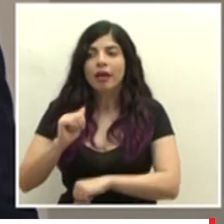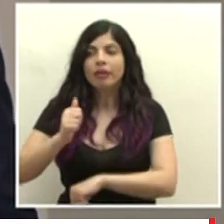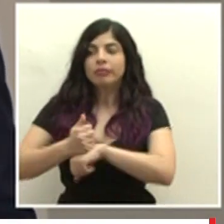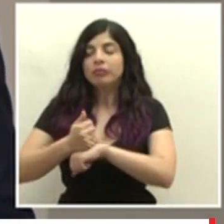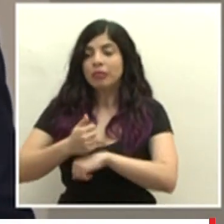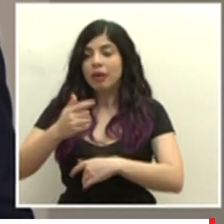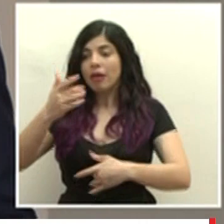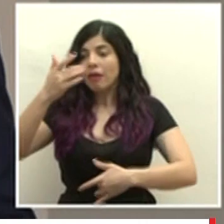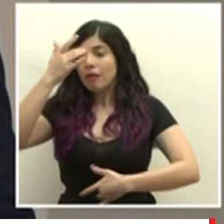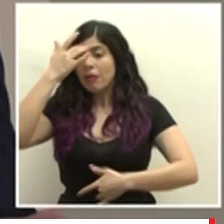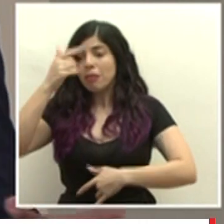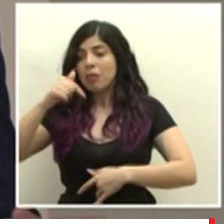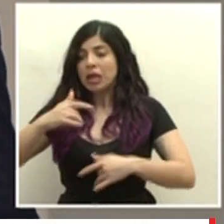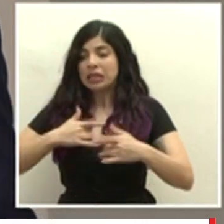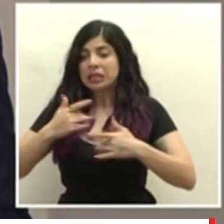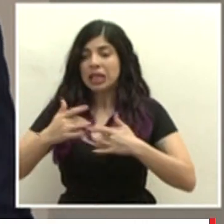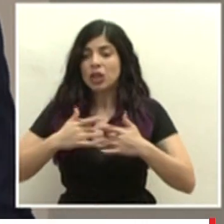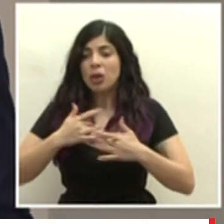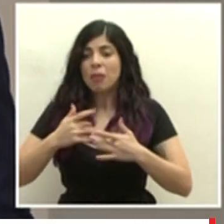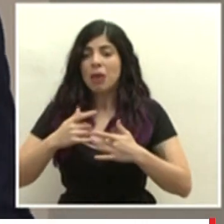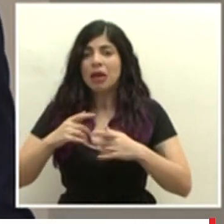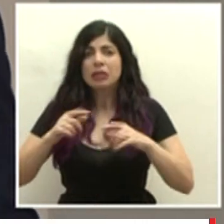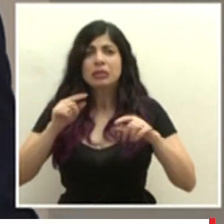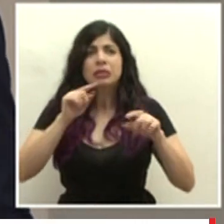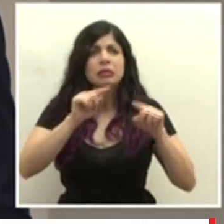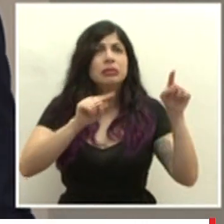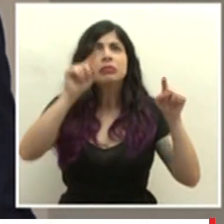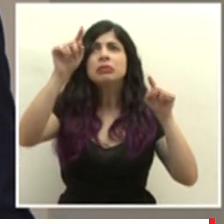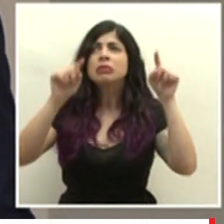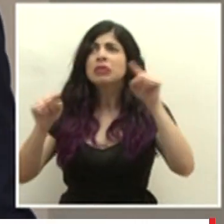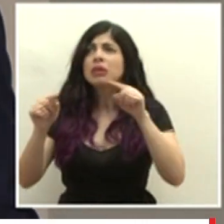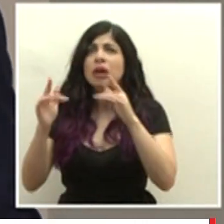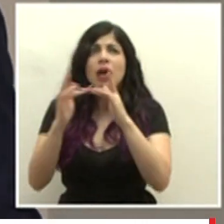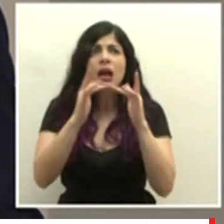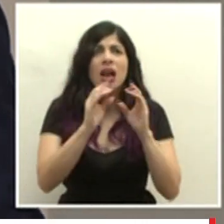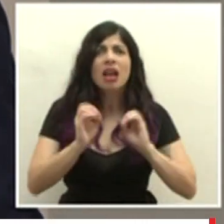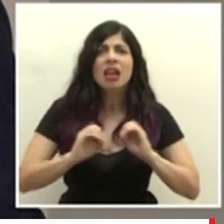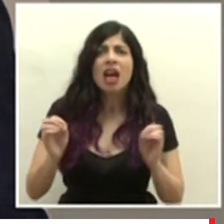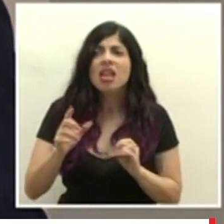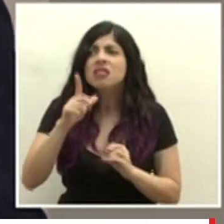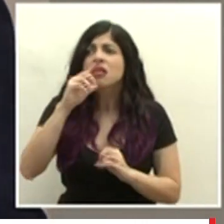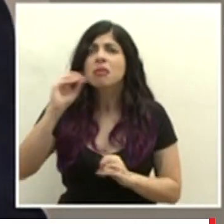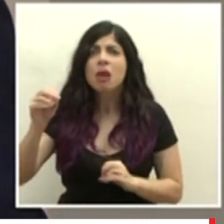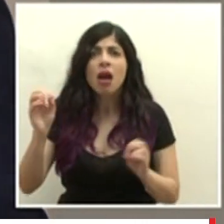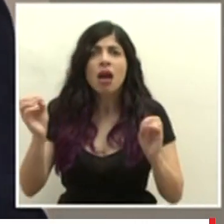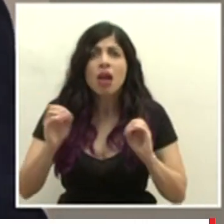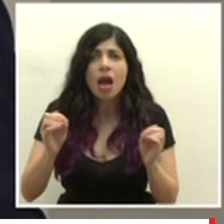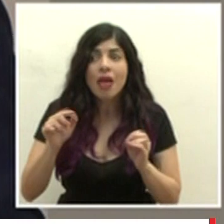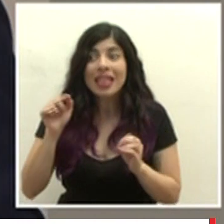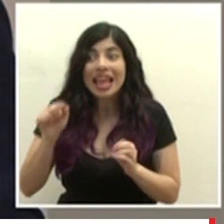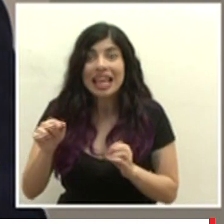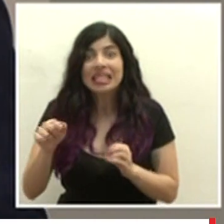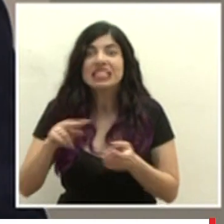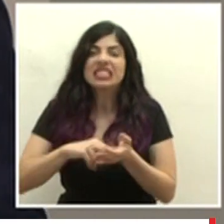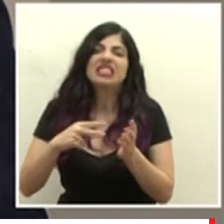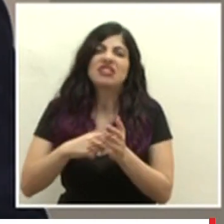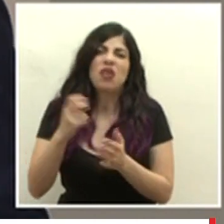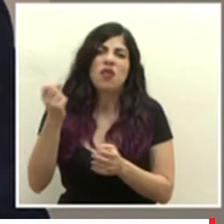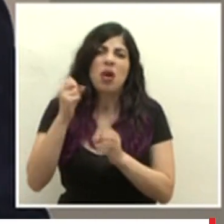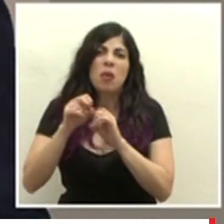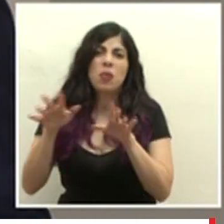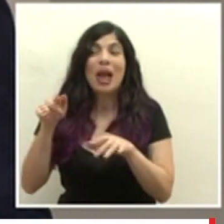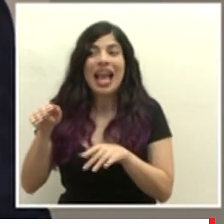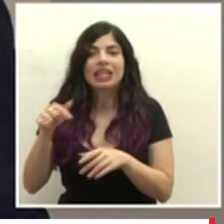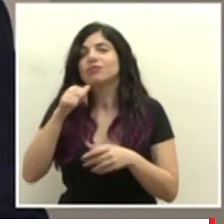personas que empiezan a manifestar síntomas por diferentes partes del país y no tienen ningún nexo entre sí, en donde ya hay mucha transmisión.